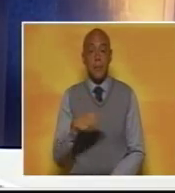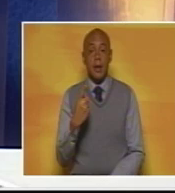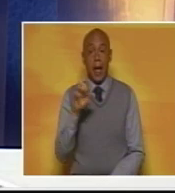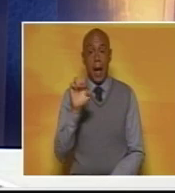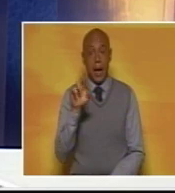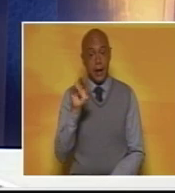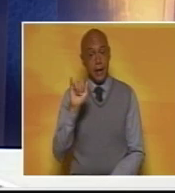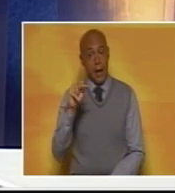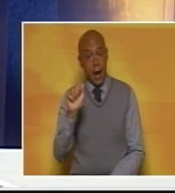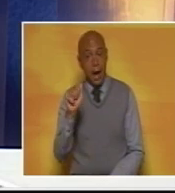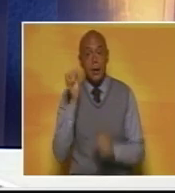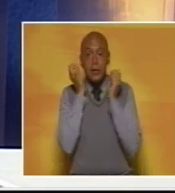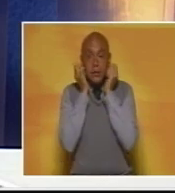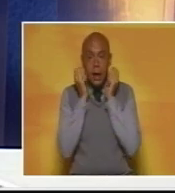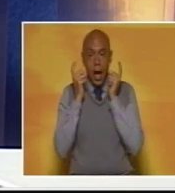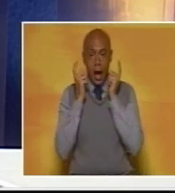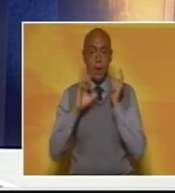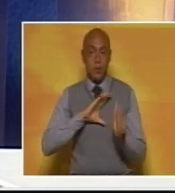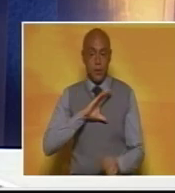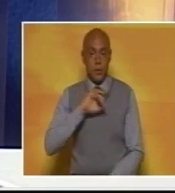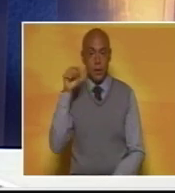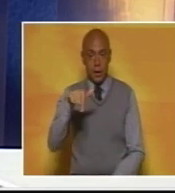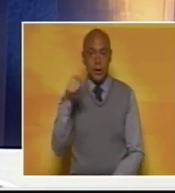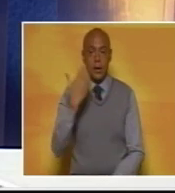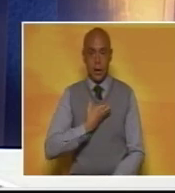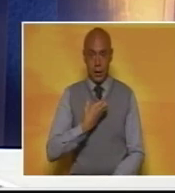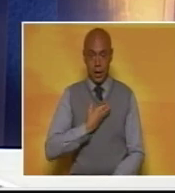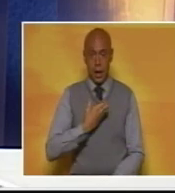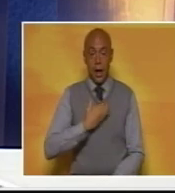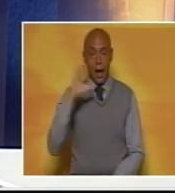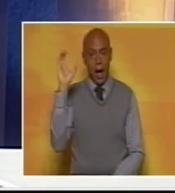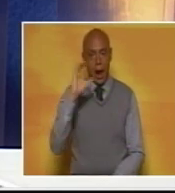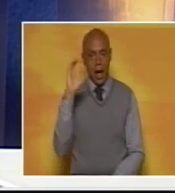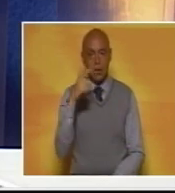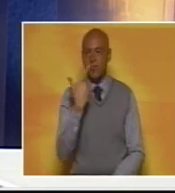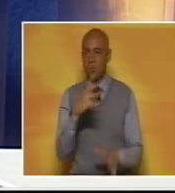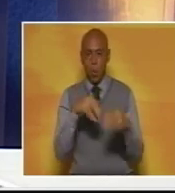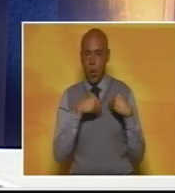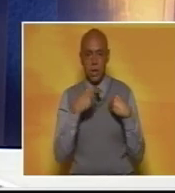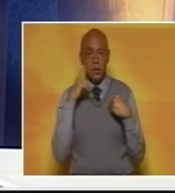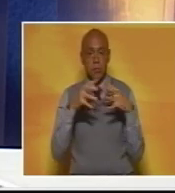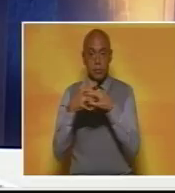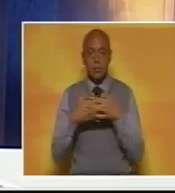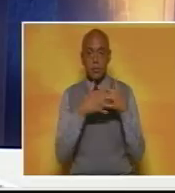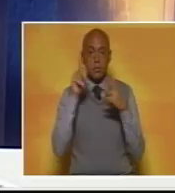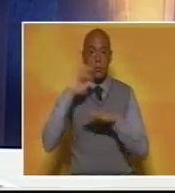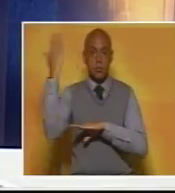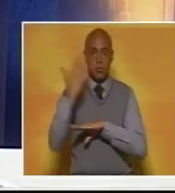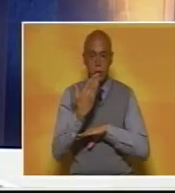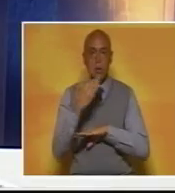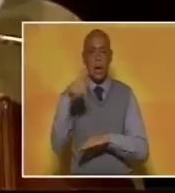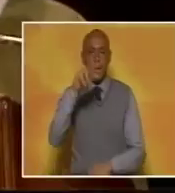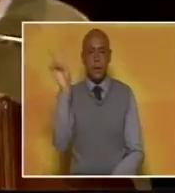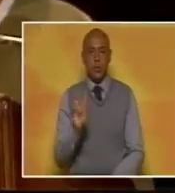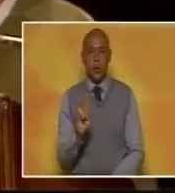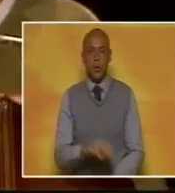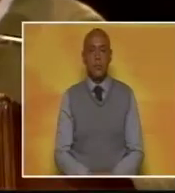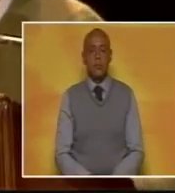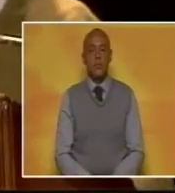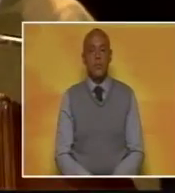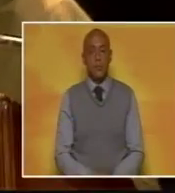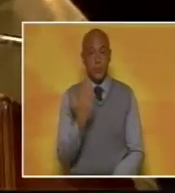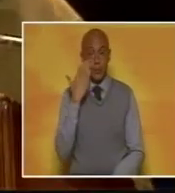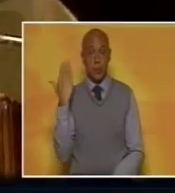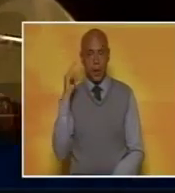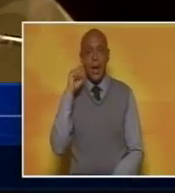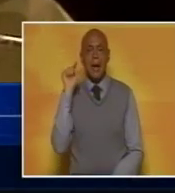Farías, alcaldesa del municipio Libertador de Caracas, reiteró su rechazo a las sanciones impuestas por el gobierno de Estados Unidos. Entiende lo que